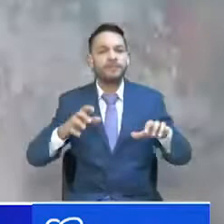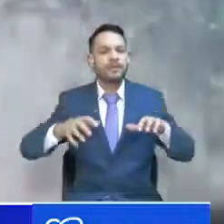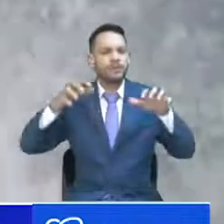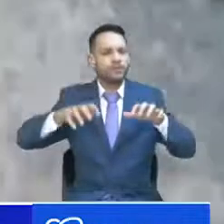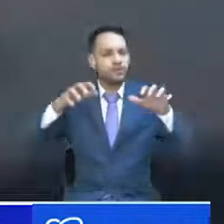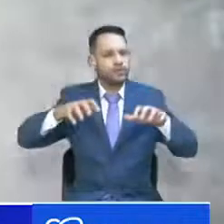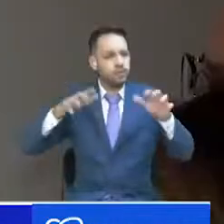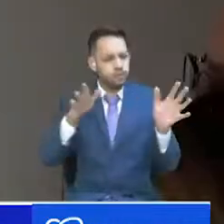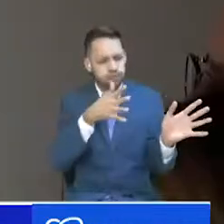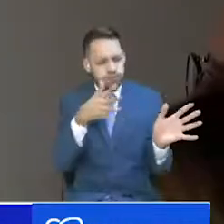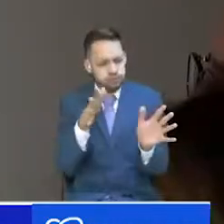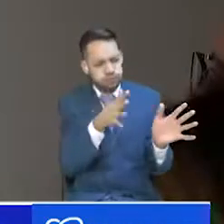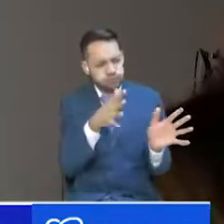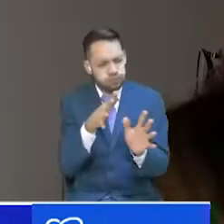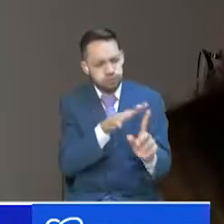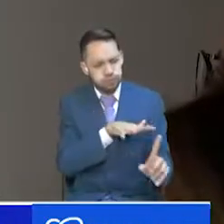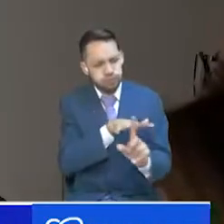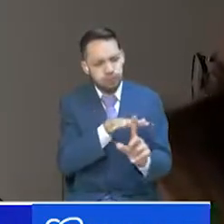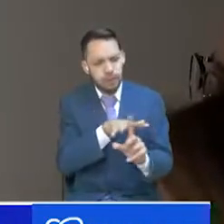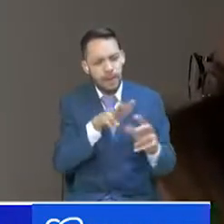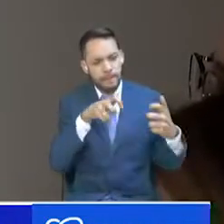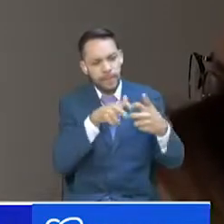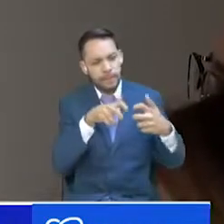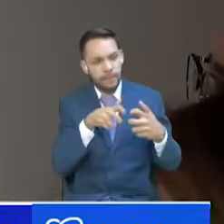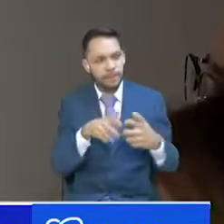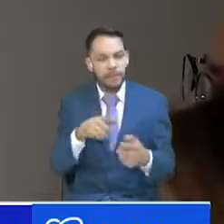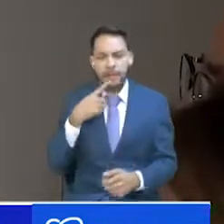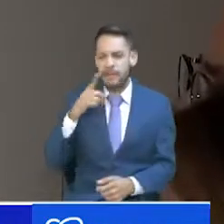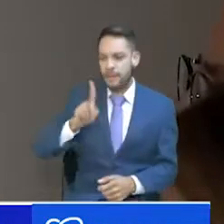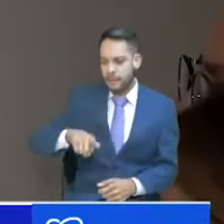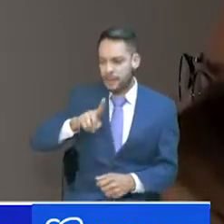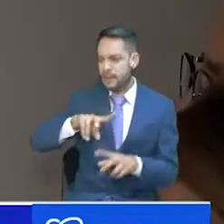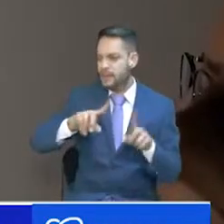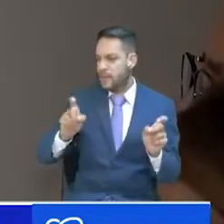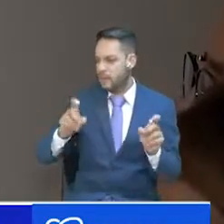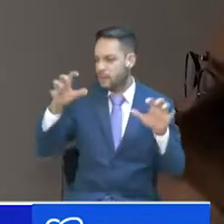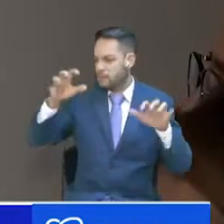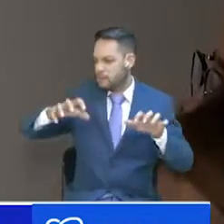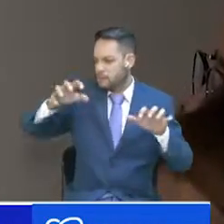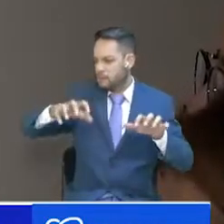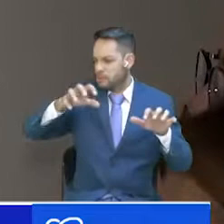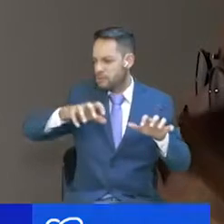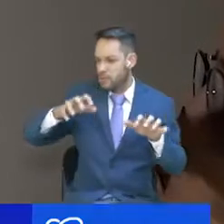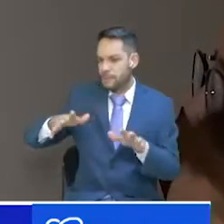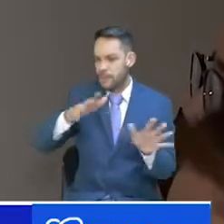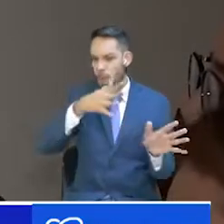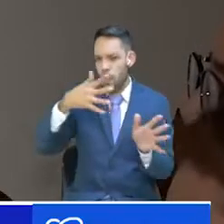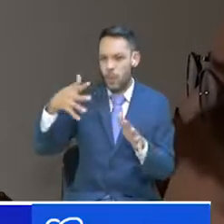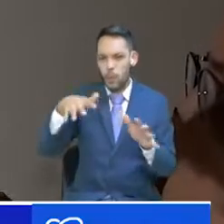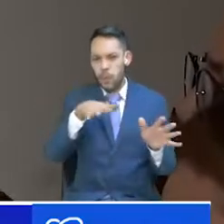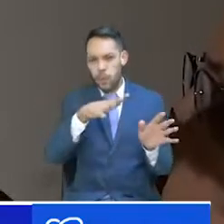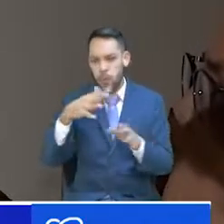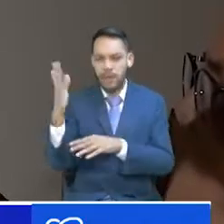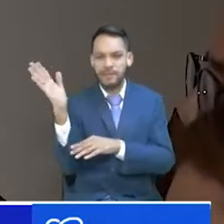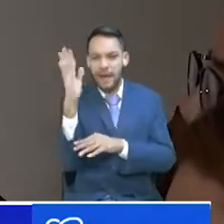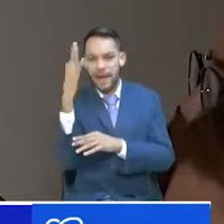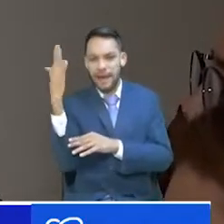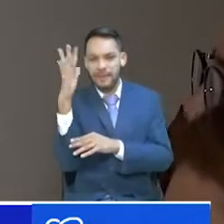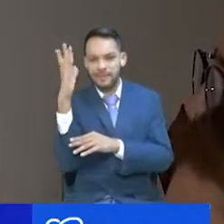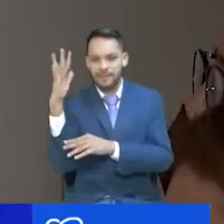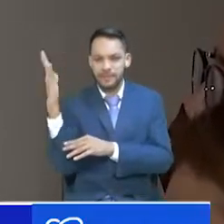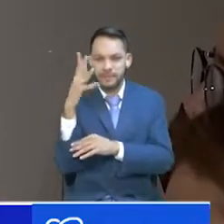los fuertes vendavales y el tema de invierno pero realmente lo que lo que pasa en quindío es que estamos en un territorio verde también lo hemos dicho mucho el